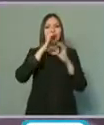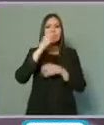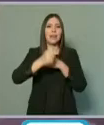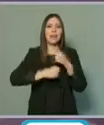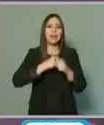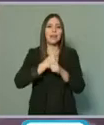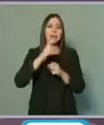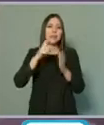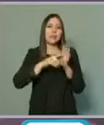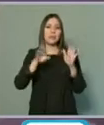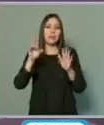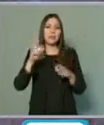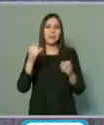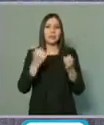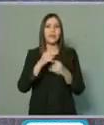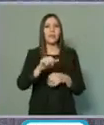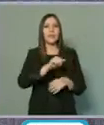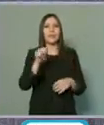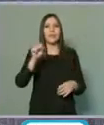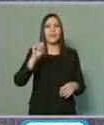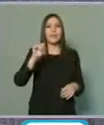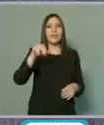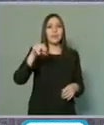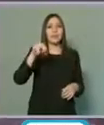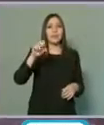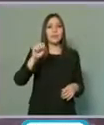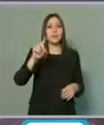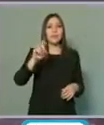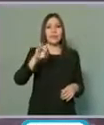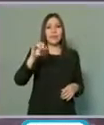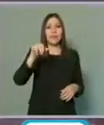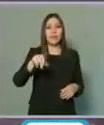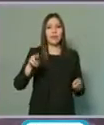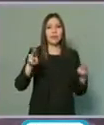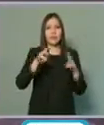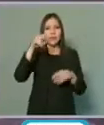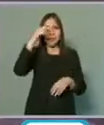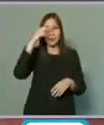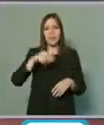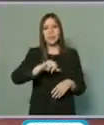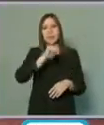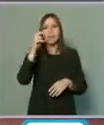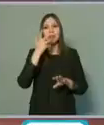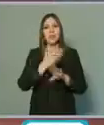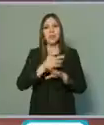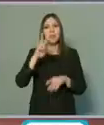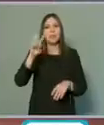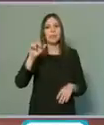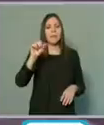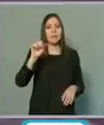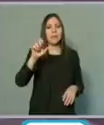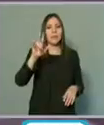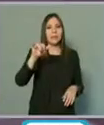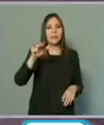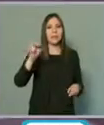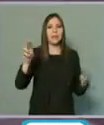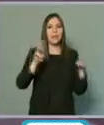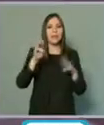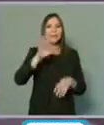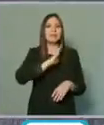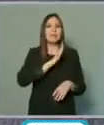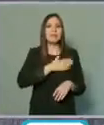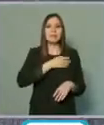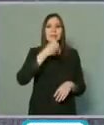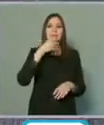80s. Bueno, estuve también en Si nos dejan, el gran musical mexicano, y en Estados Unidos con Vaselina, el musical versión en español. Nos fue increíble